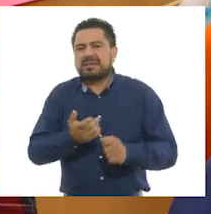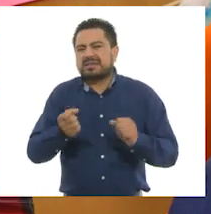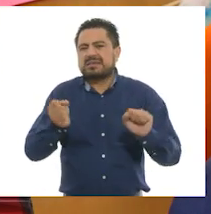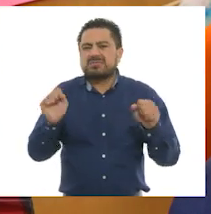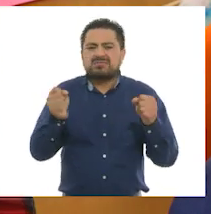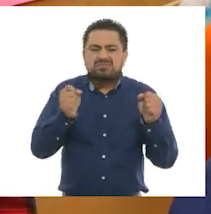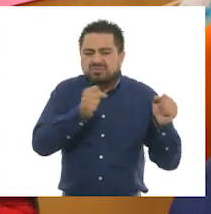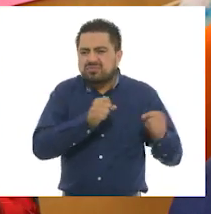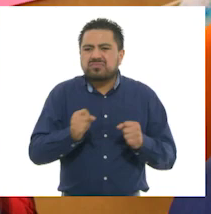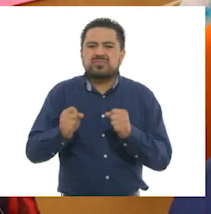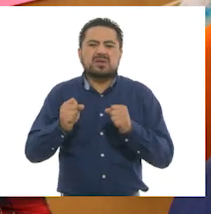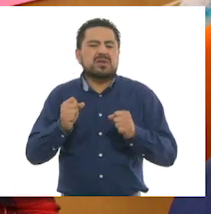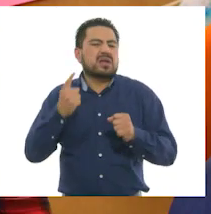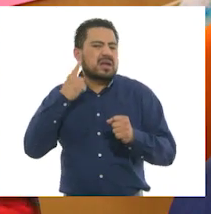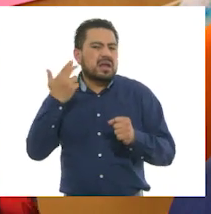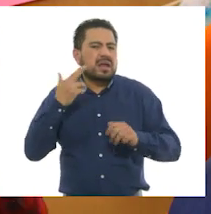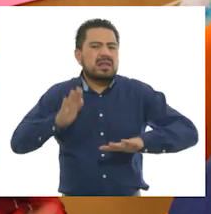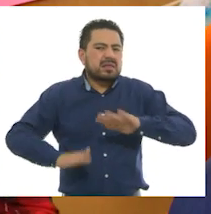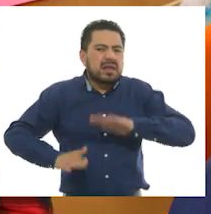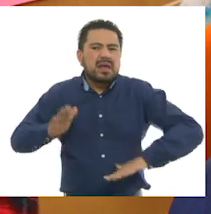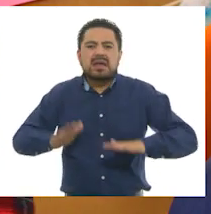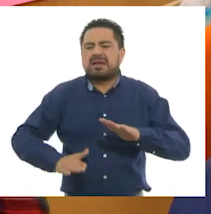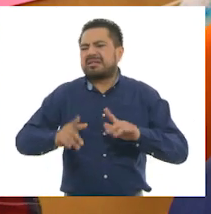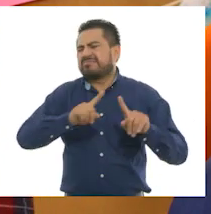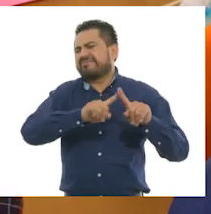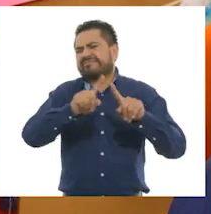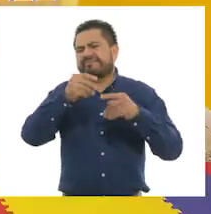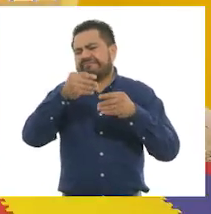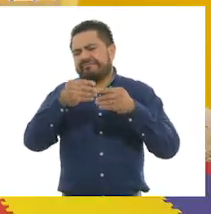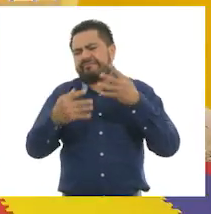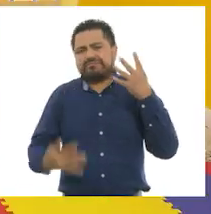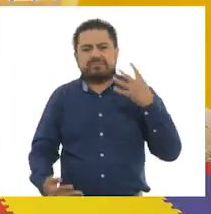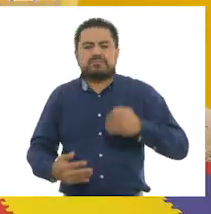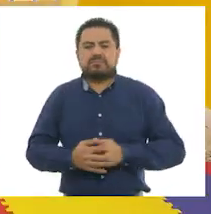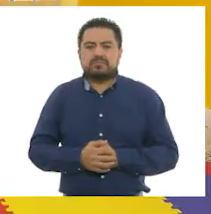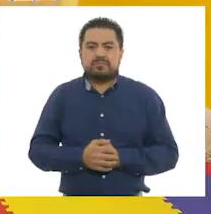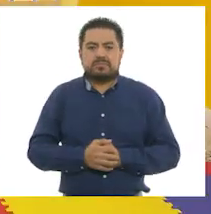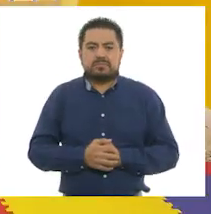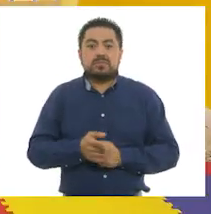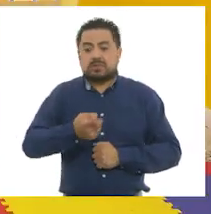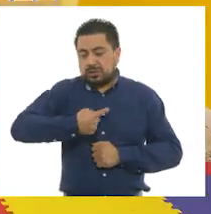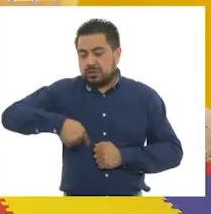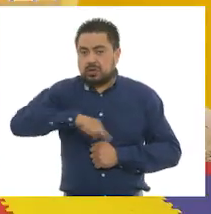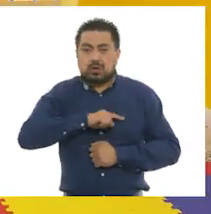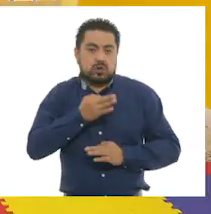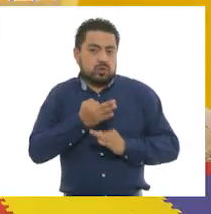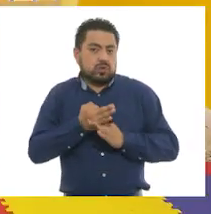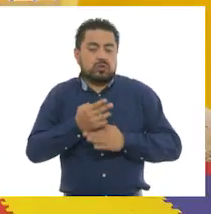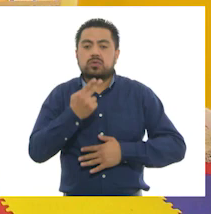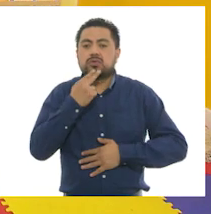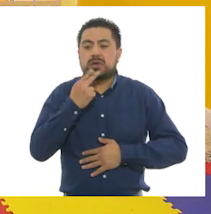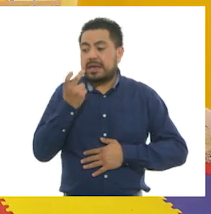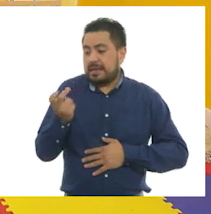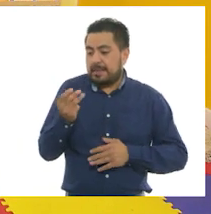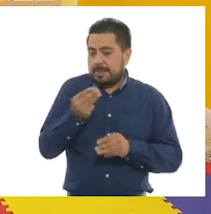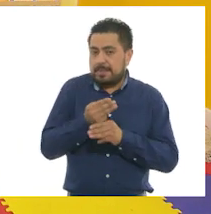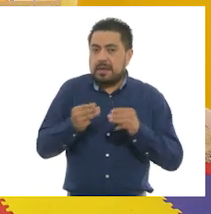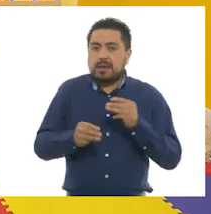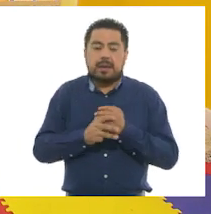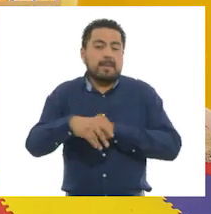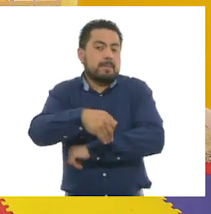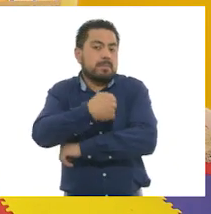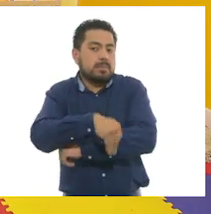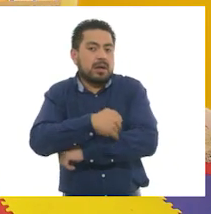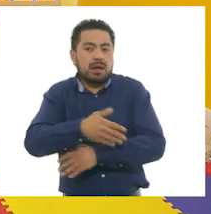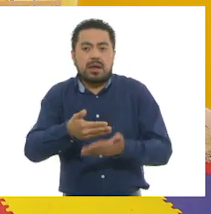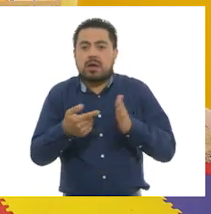cascabeles, sonajas, tambores, flautas, entre otros. Nosotras vamos a usar este material y mientras